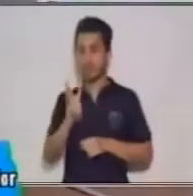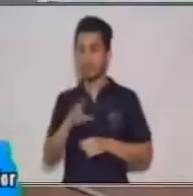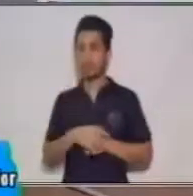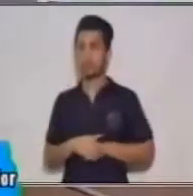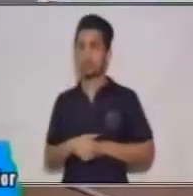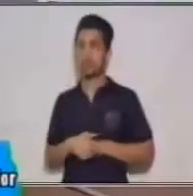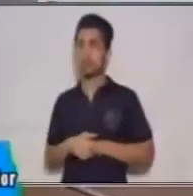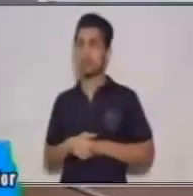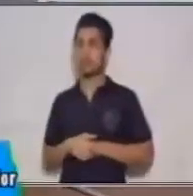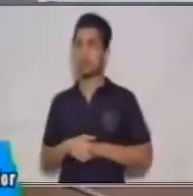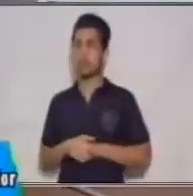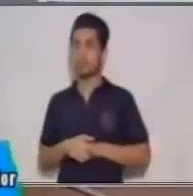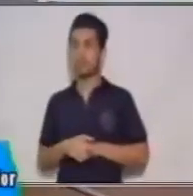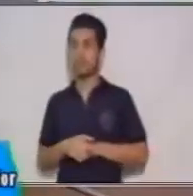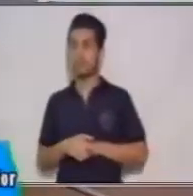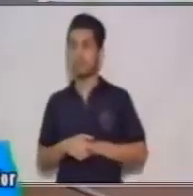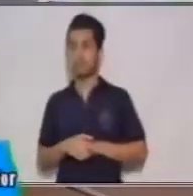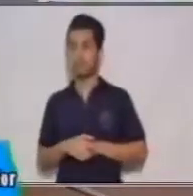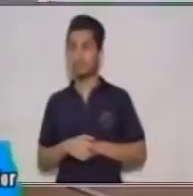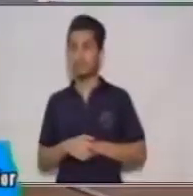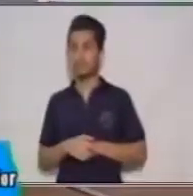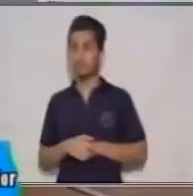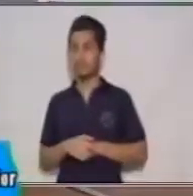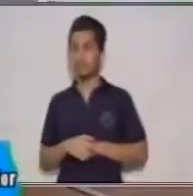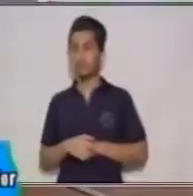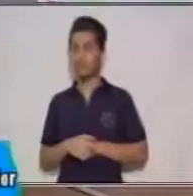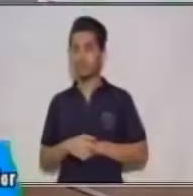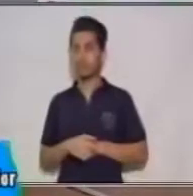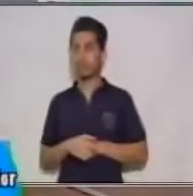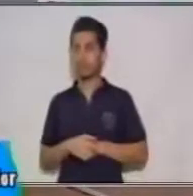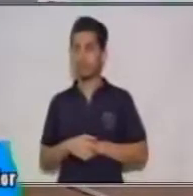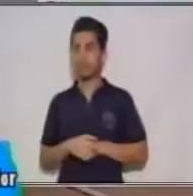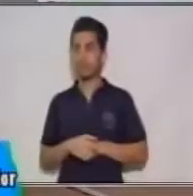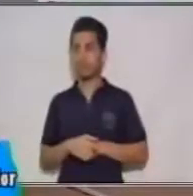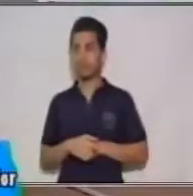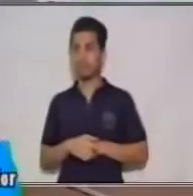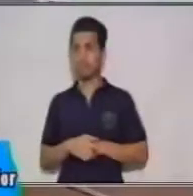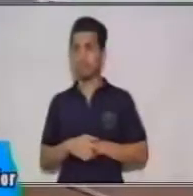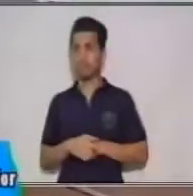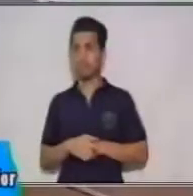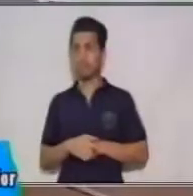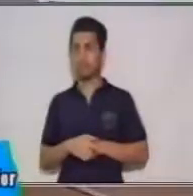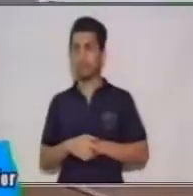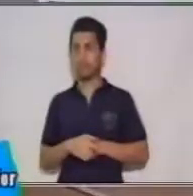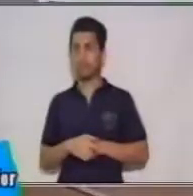tercio. Vamos ahora con la siguiente figura.